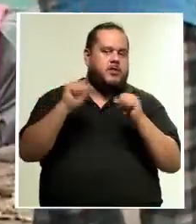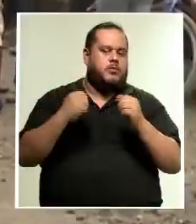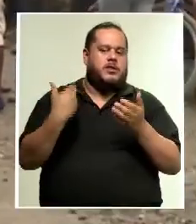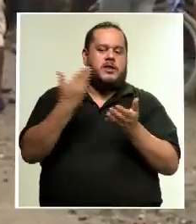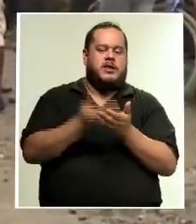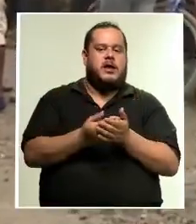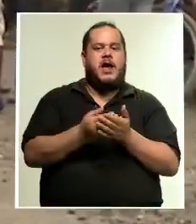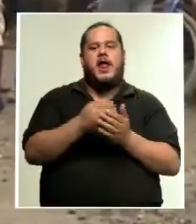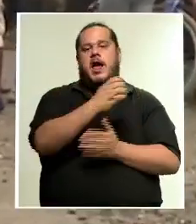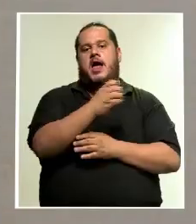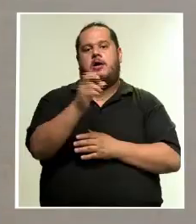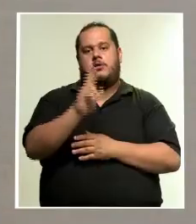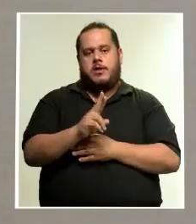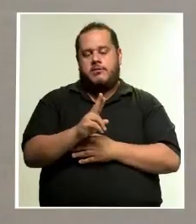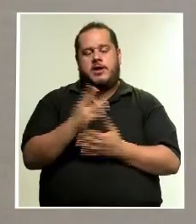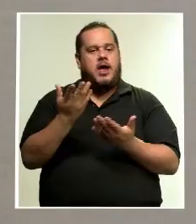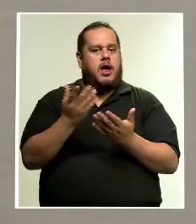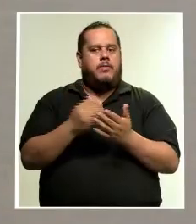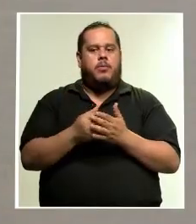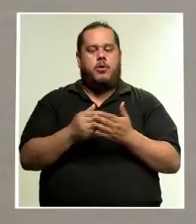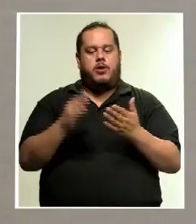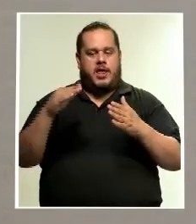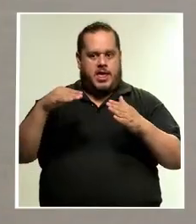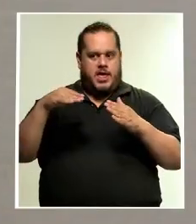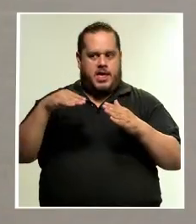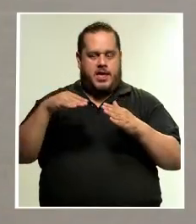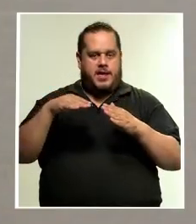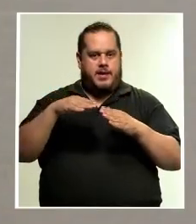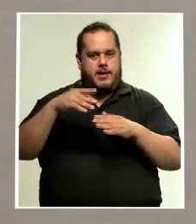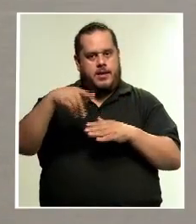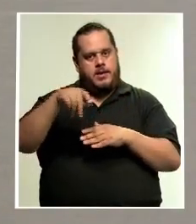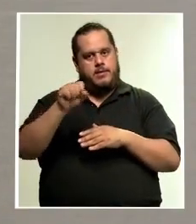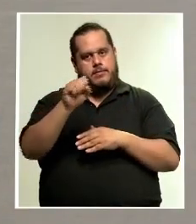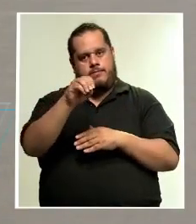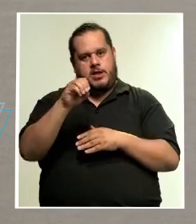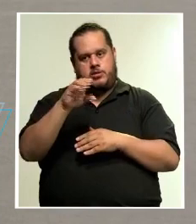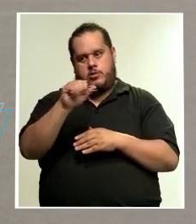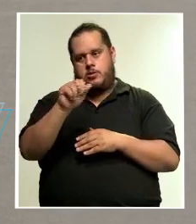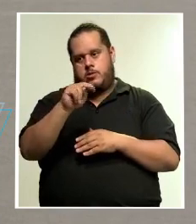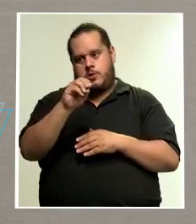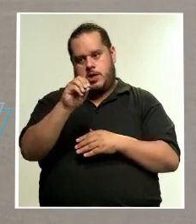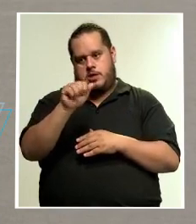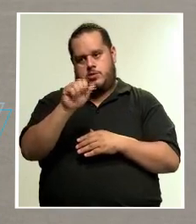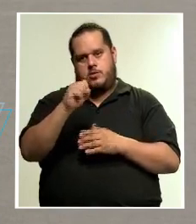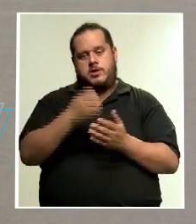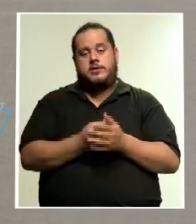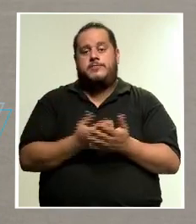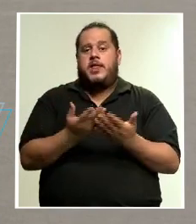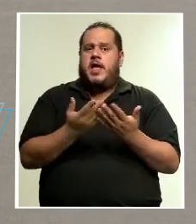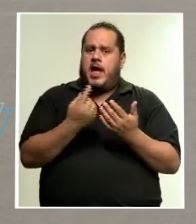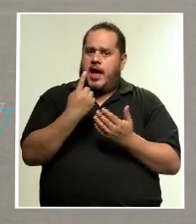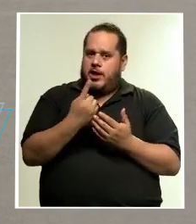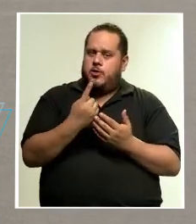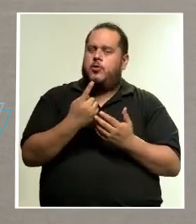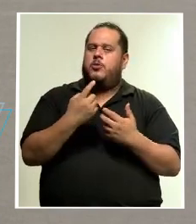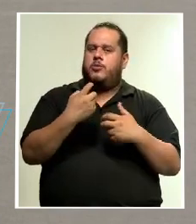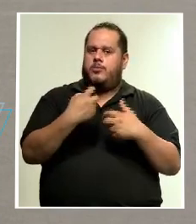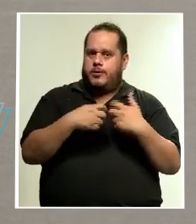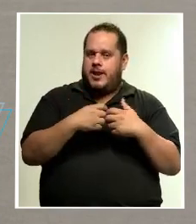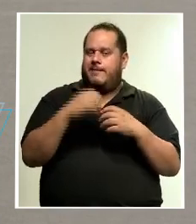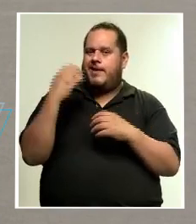Rica por Paso Canoas. Esa población está llamada a llegar, lo que pasa es que recuerden que hay un trasegar en Colombia,